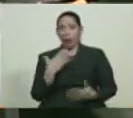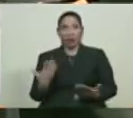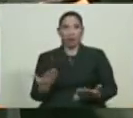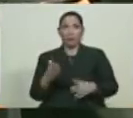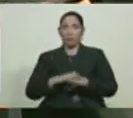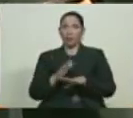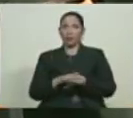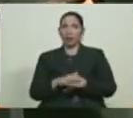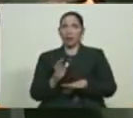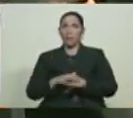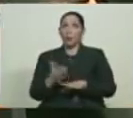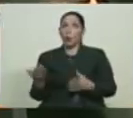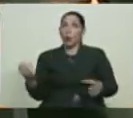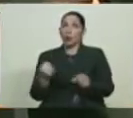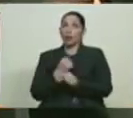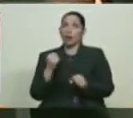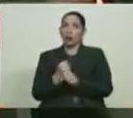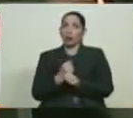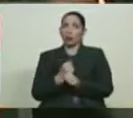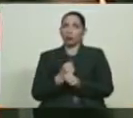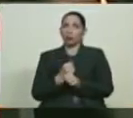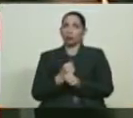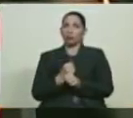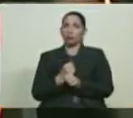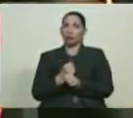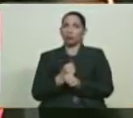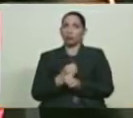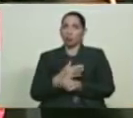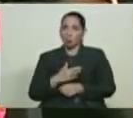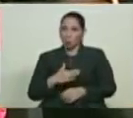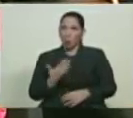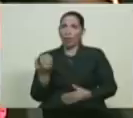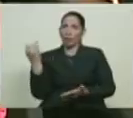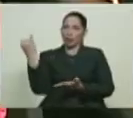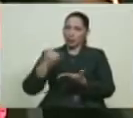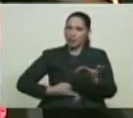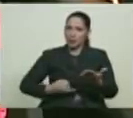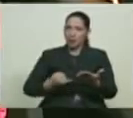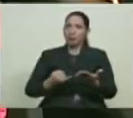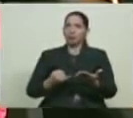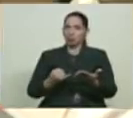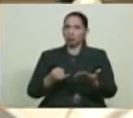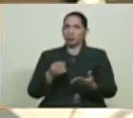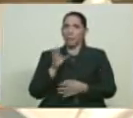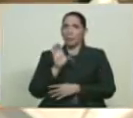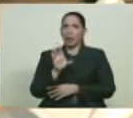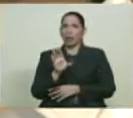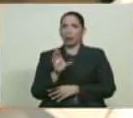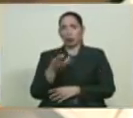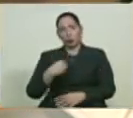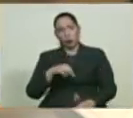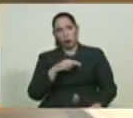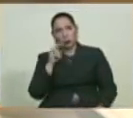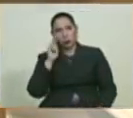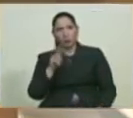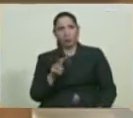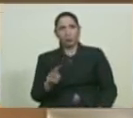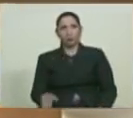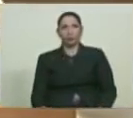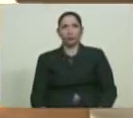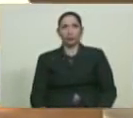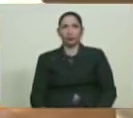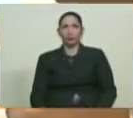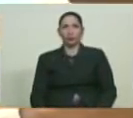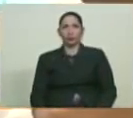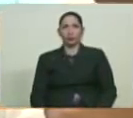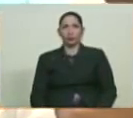inscribir de manera espontánea y particular en cada uno de los procesos. Por el contrario, lo que hemos notado es una intención de